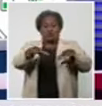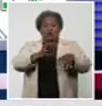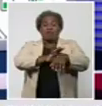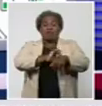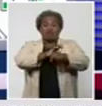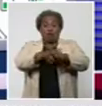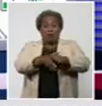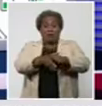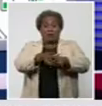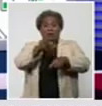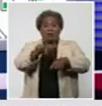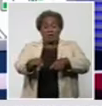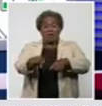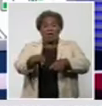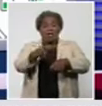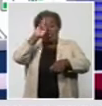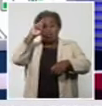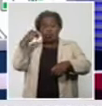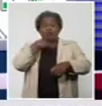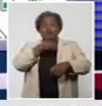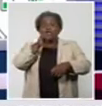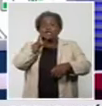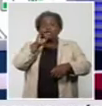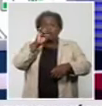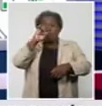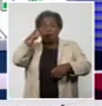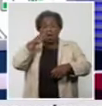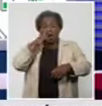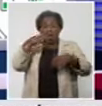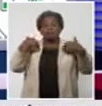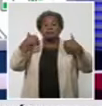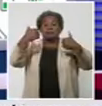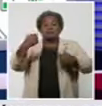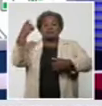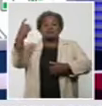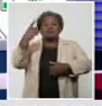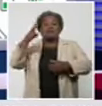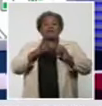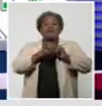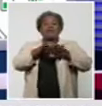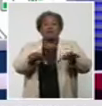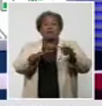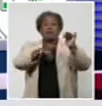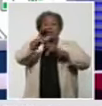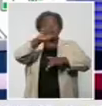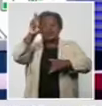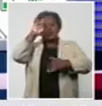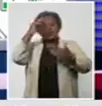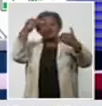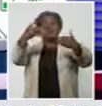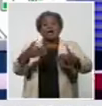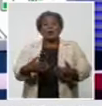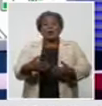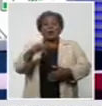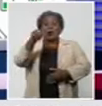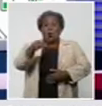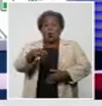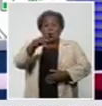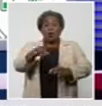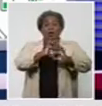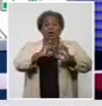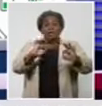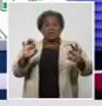nos llega por intermedio del doctor Francisco Durán García, quien es director nacional de epidemiología del Ministerio de Salud Pública, y hoy de manera especial nos